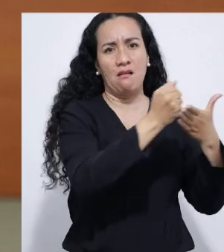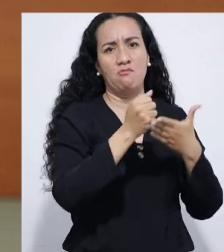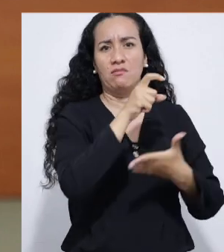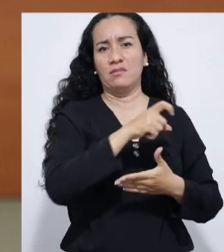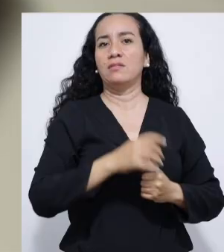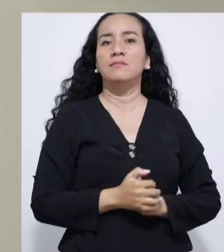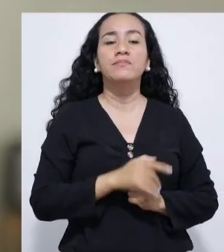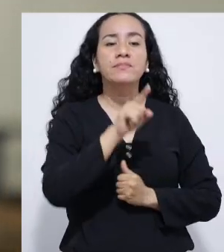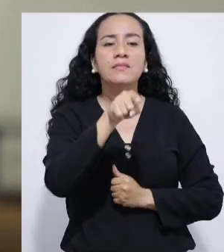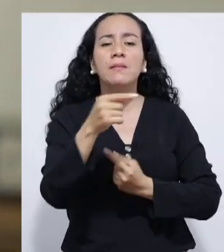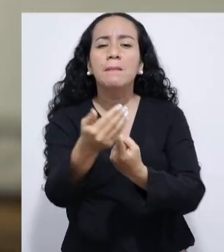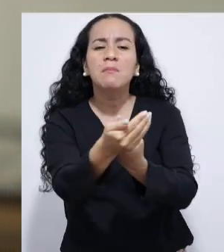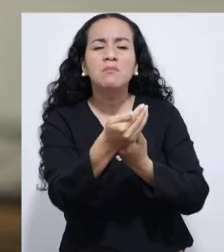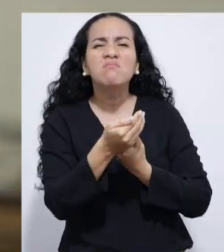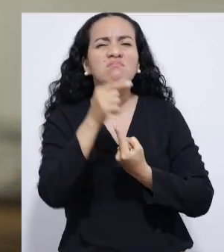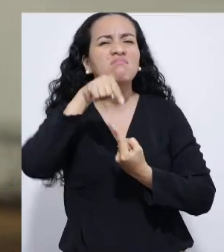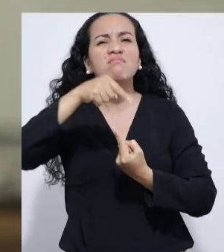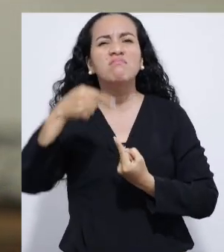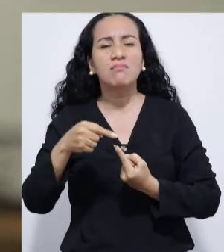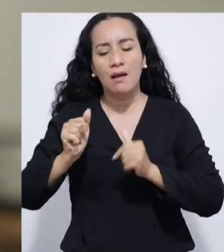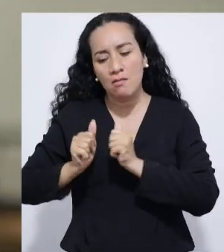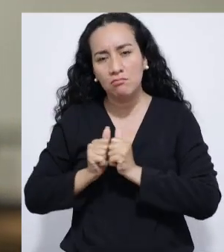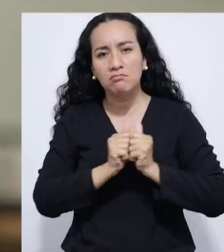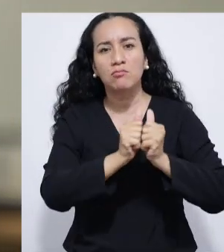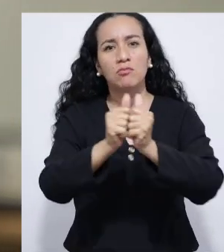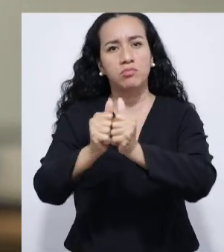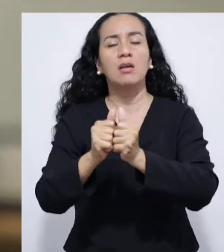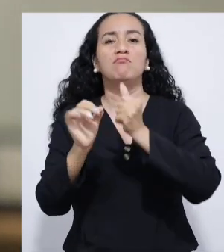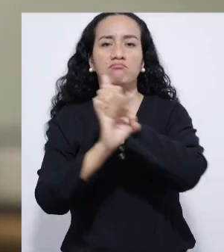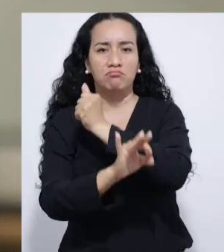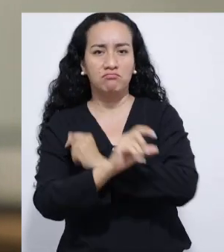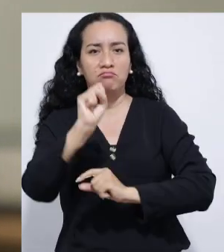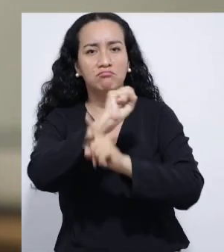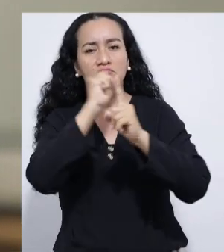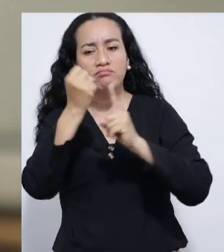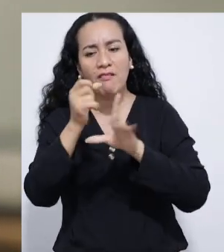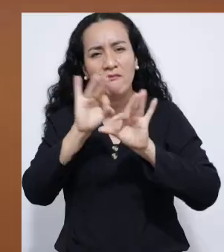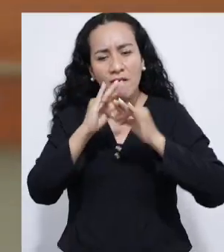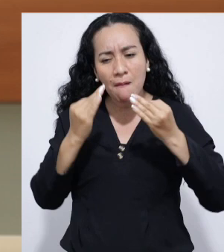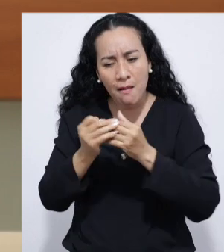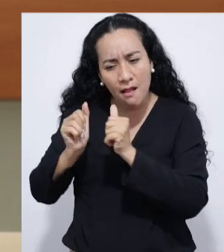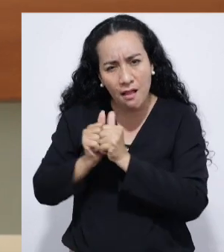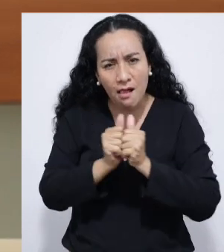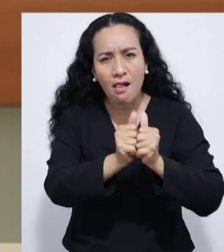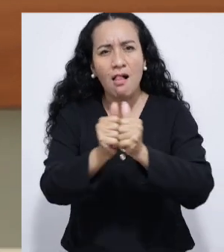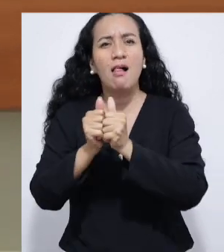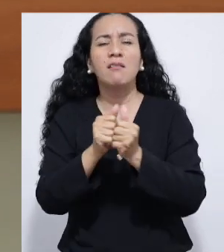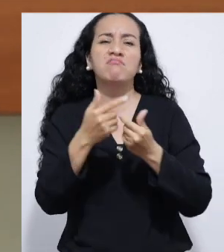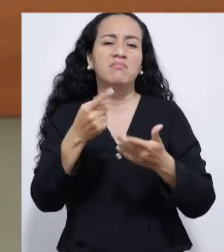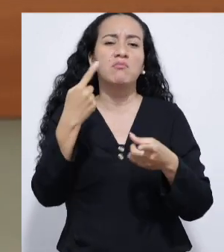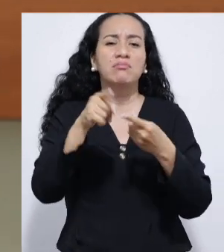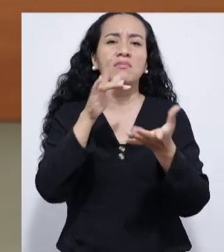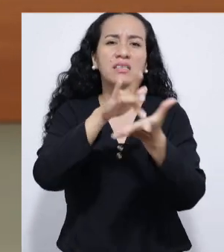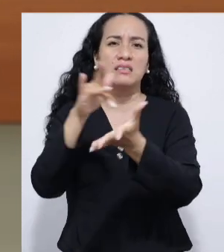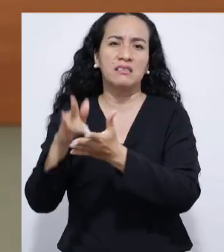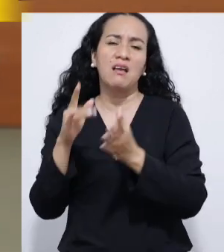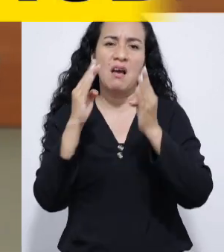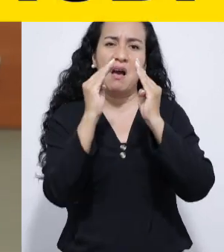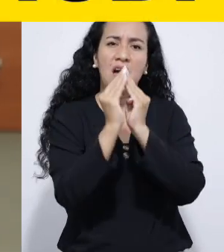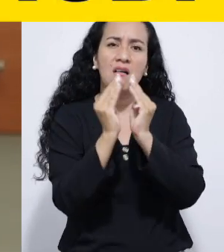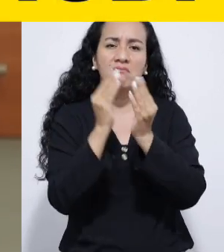es necesario. En el sector protección encontrarás acompañamiento psicosocial y familiar representado por comisarías de